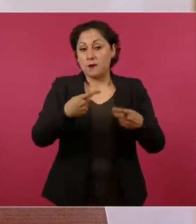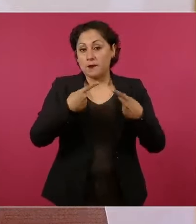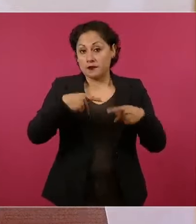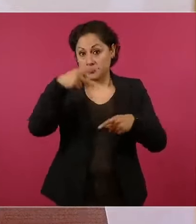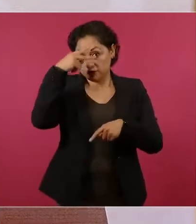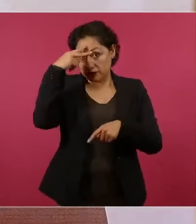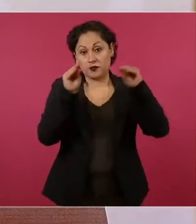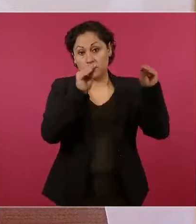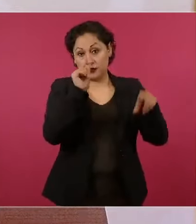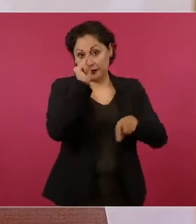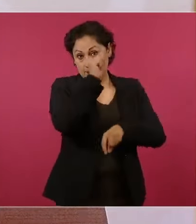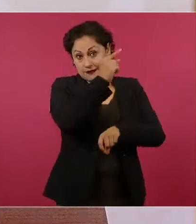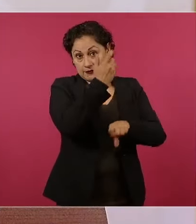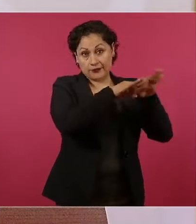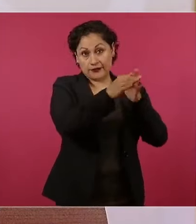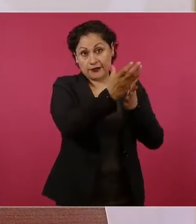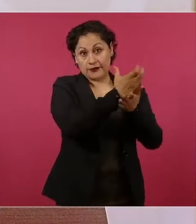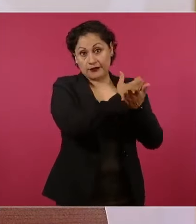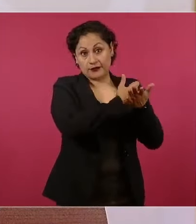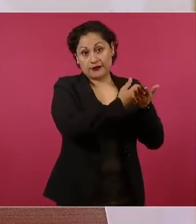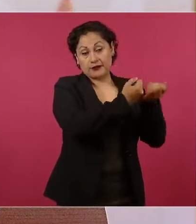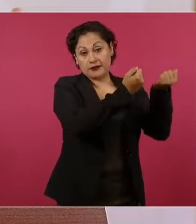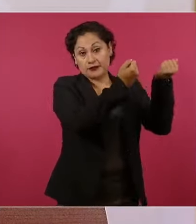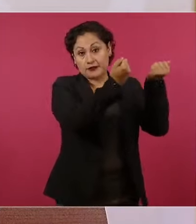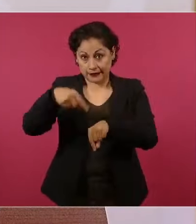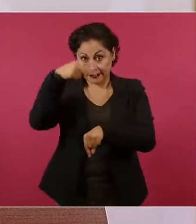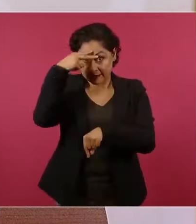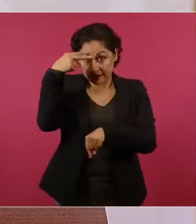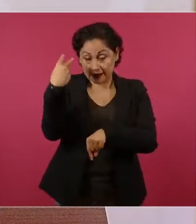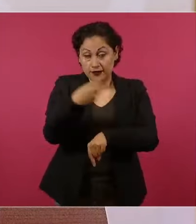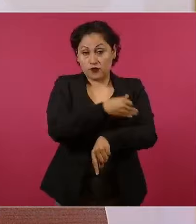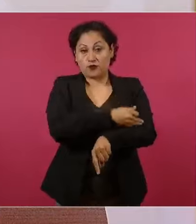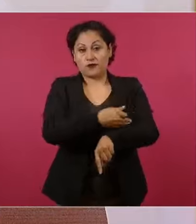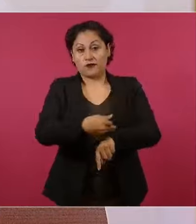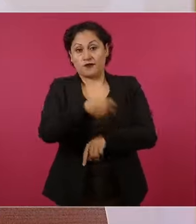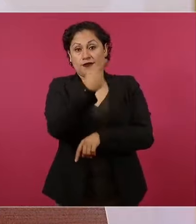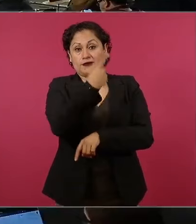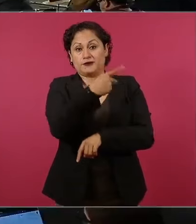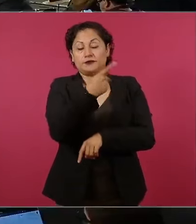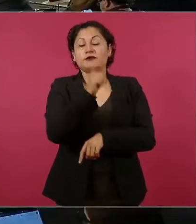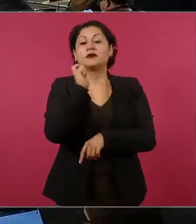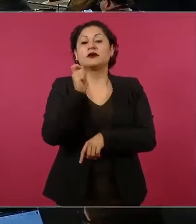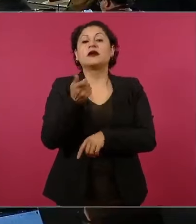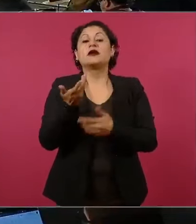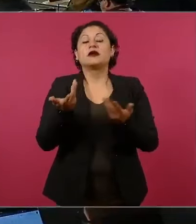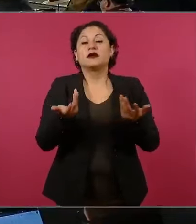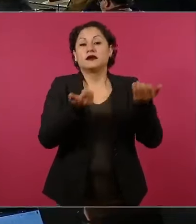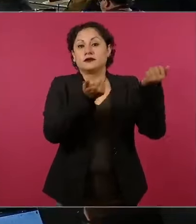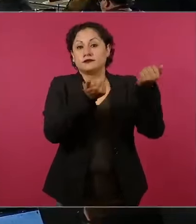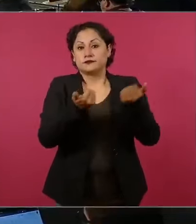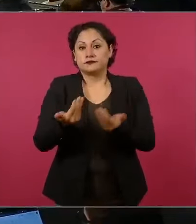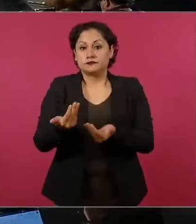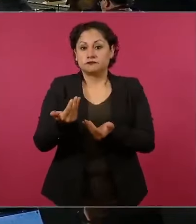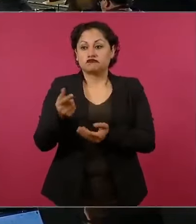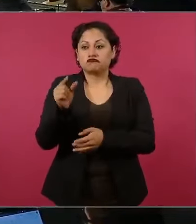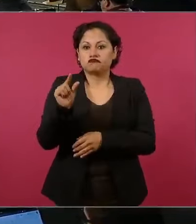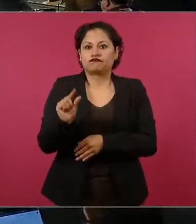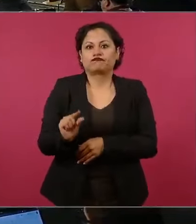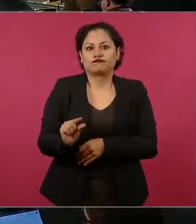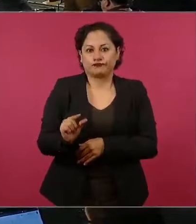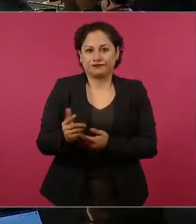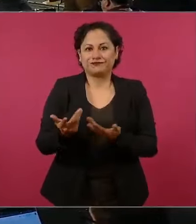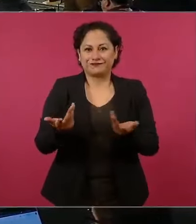que envían en dólar, sus familiares reciben menos. Me han dicho, cuando